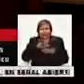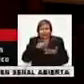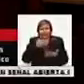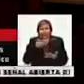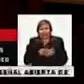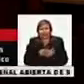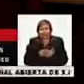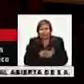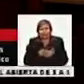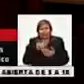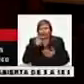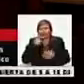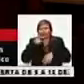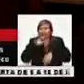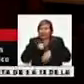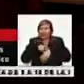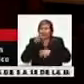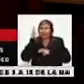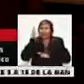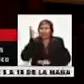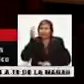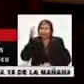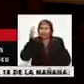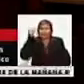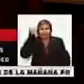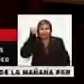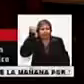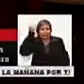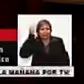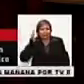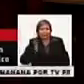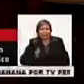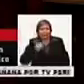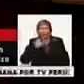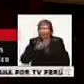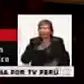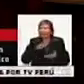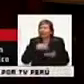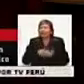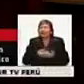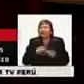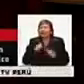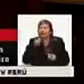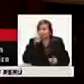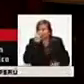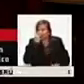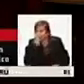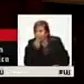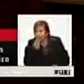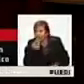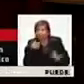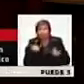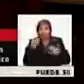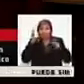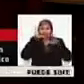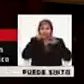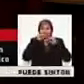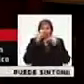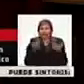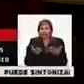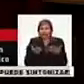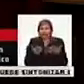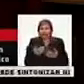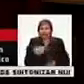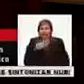de emociones, todo este tipo de mensajes de ideología del Partido Aprista Peruano, y que también lo veo en esta noche, en esta sala,